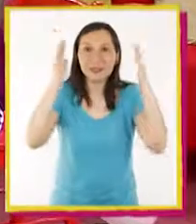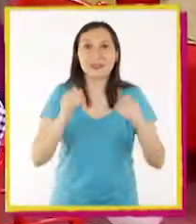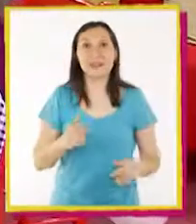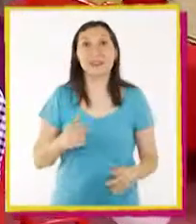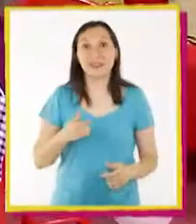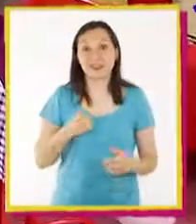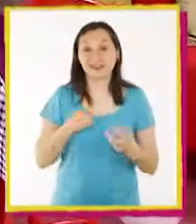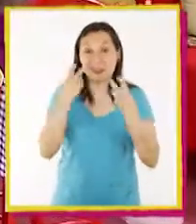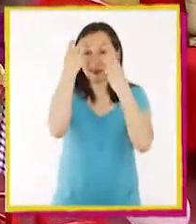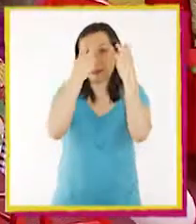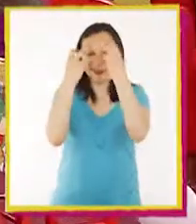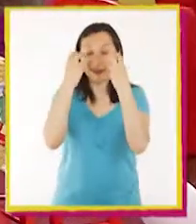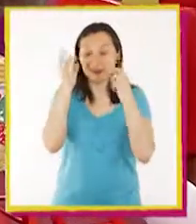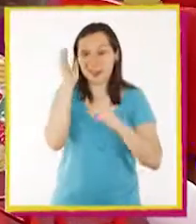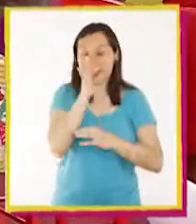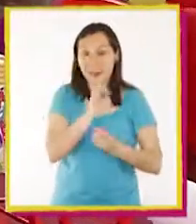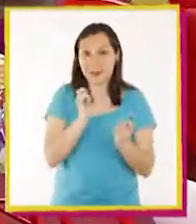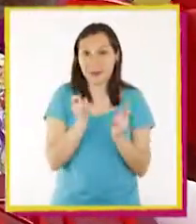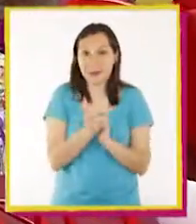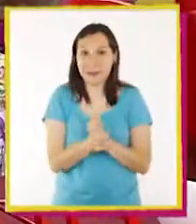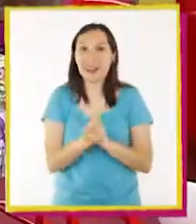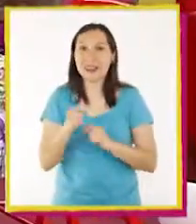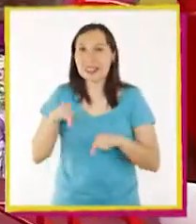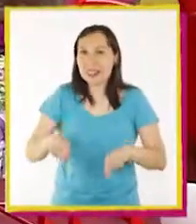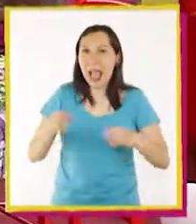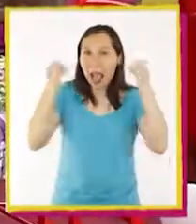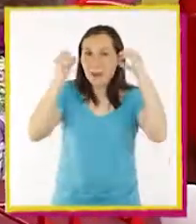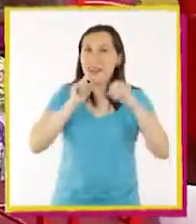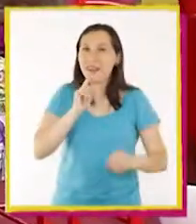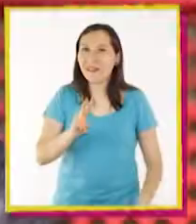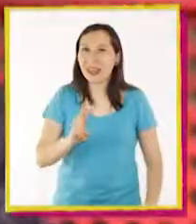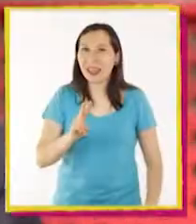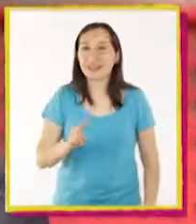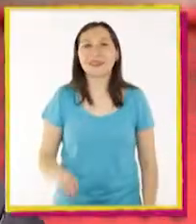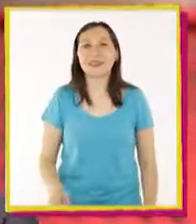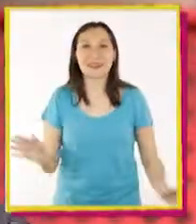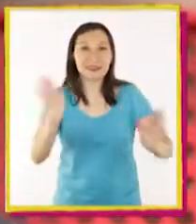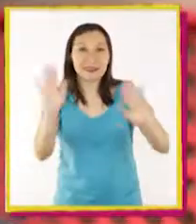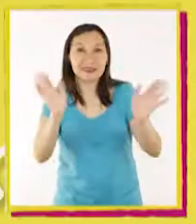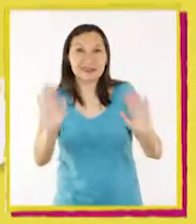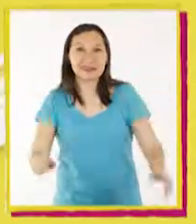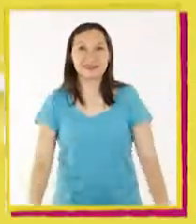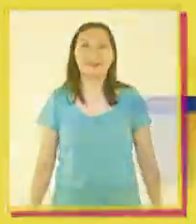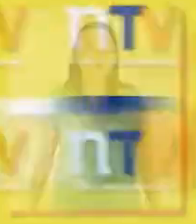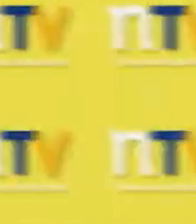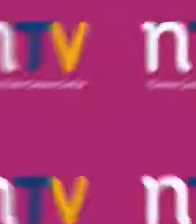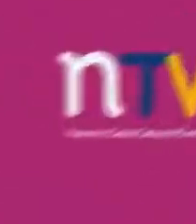¡Soy el camaleón Chester! Y esto es... ¡Apréndate! ¡Chao!